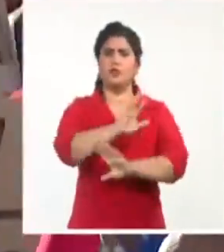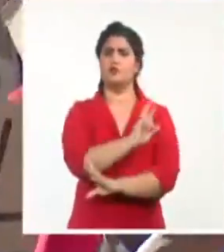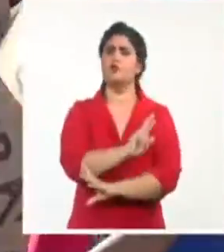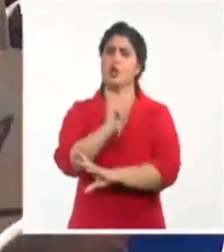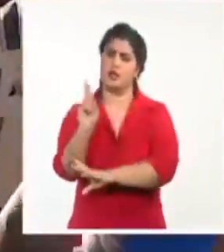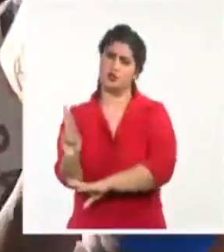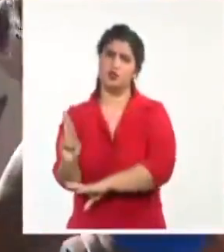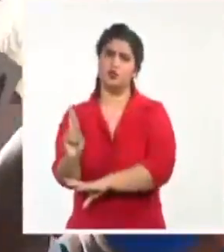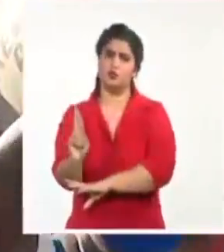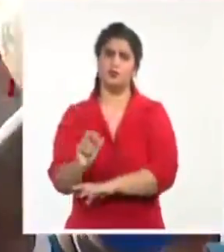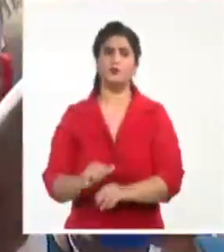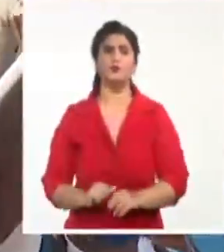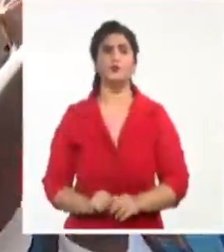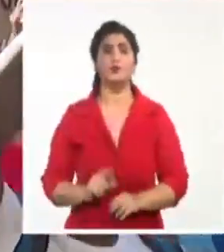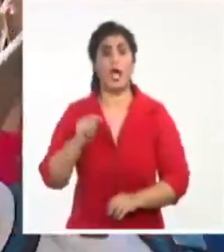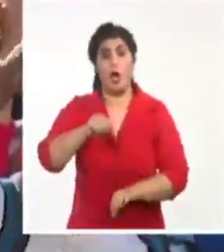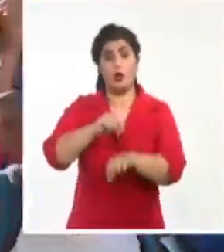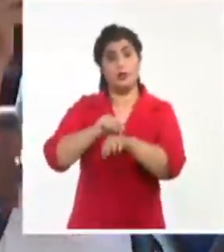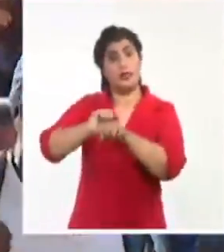hace invulnerables.